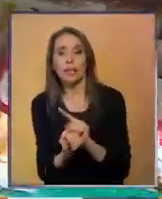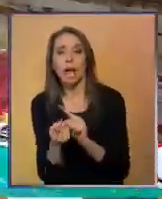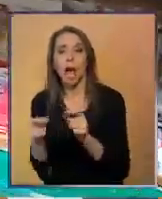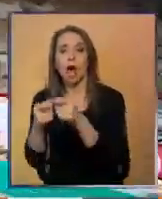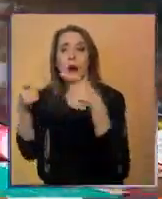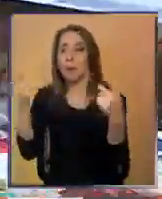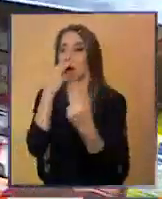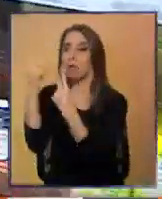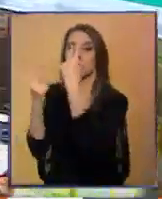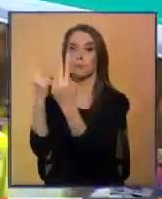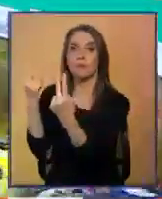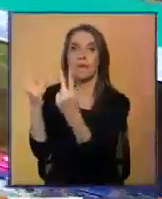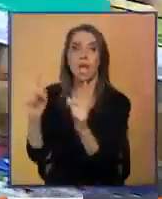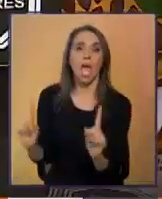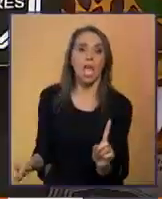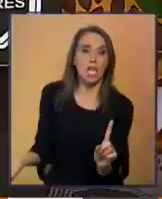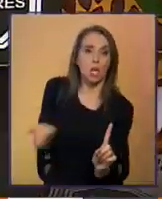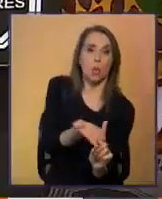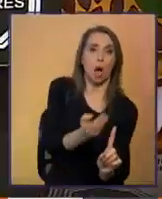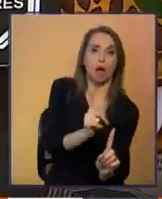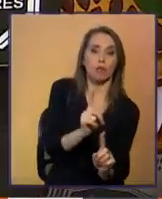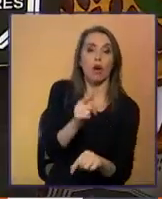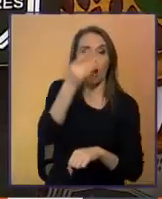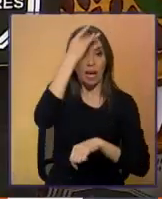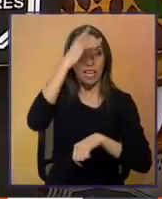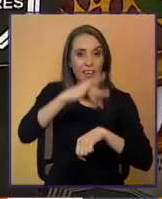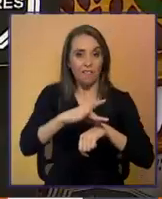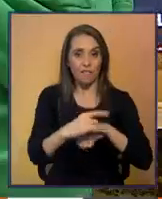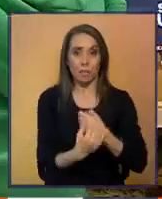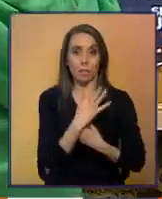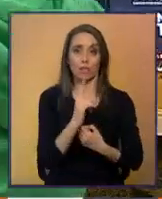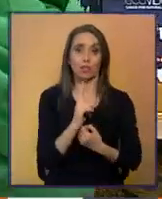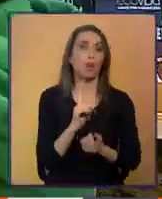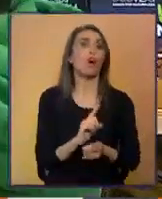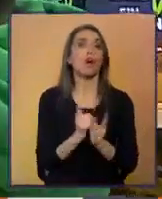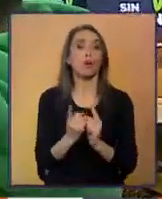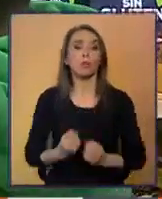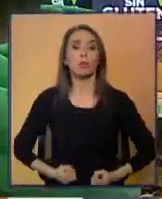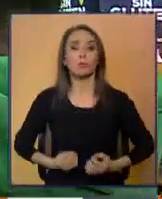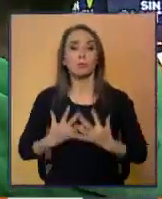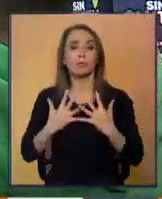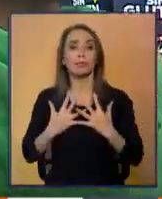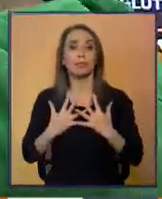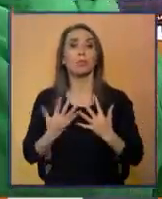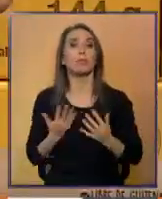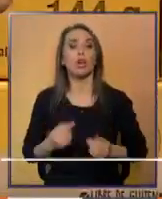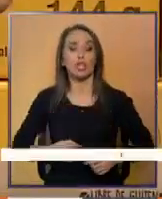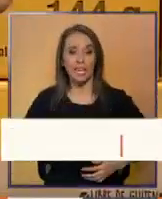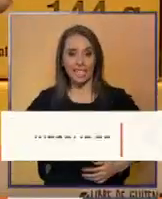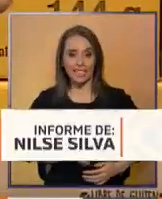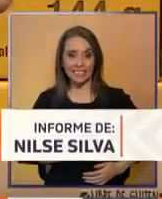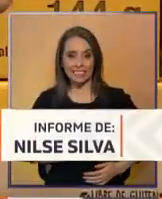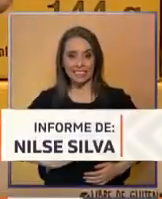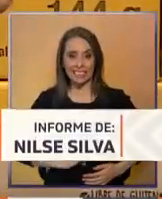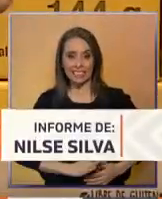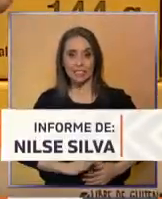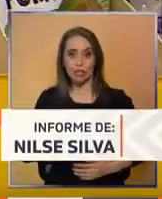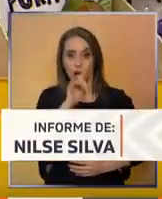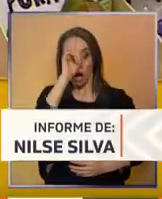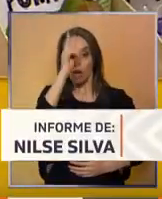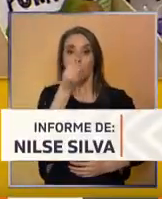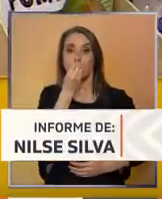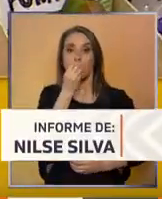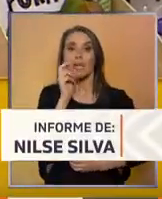ahora. Un efecto que no es propio de la enfermedad, sino una condición a consecuencia de que el intestino se acostumbró a comer libre